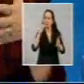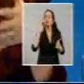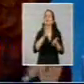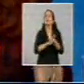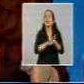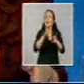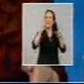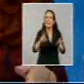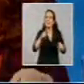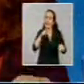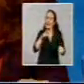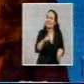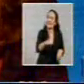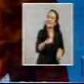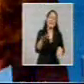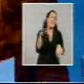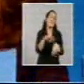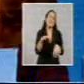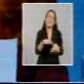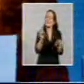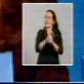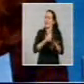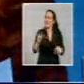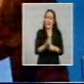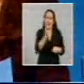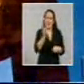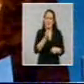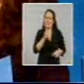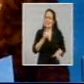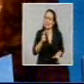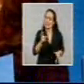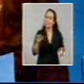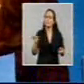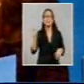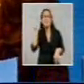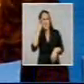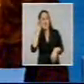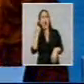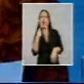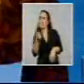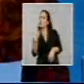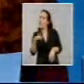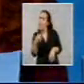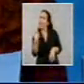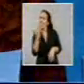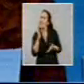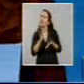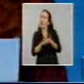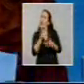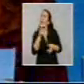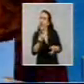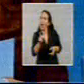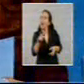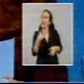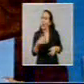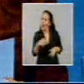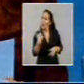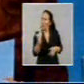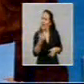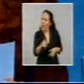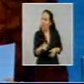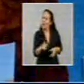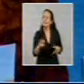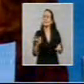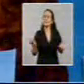a esa maldita enfermedad que no quiero ni nombrarlo, aunque los psicólogos dicen que hay que nombrarla, pero bueno, no importa.